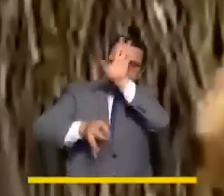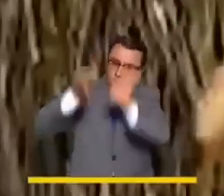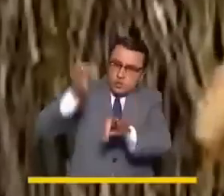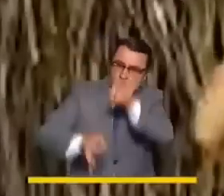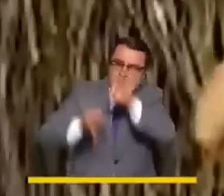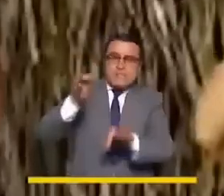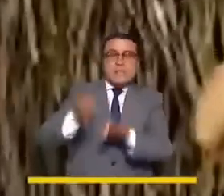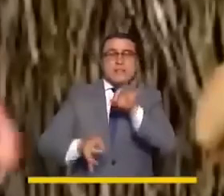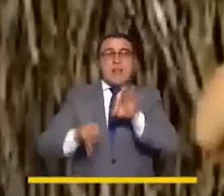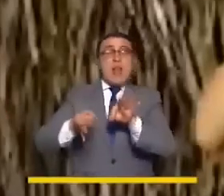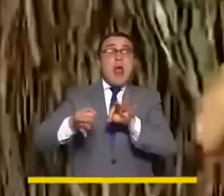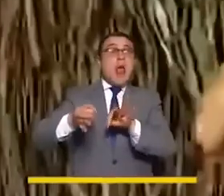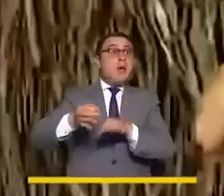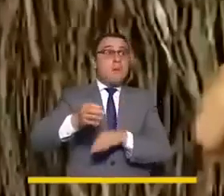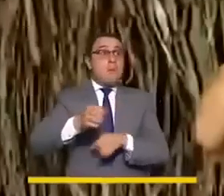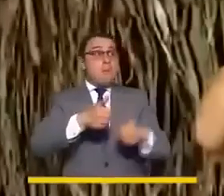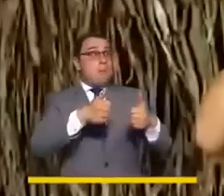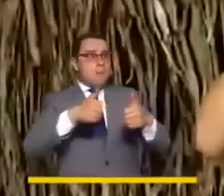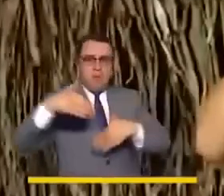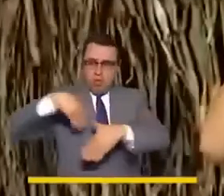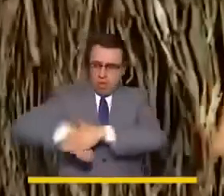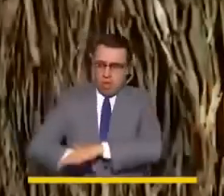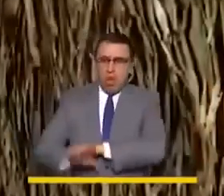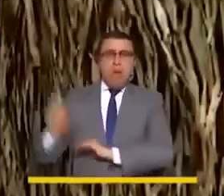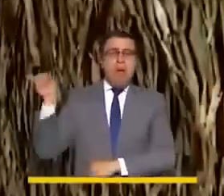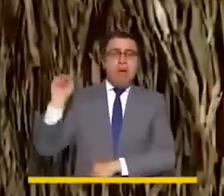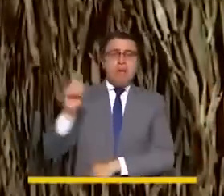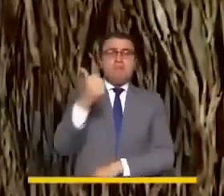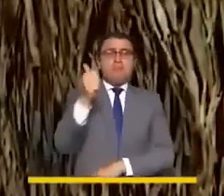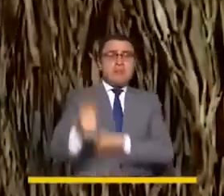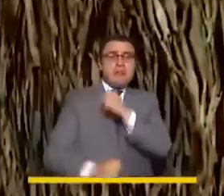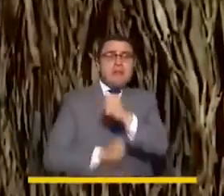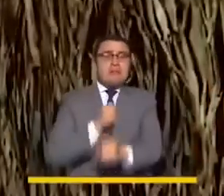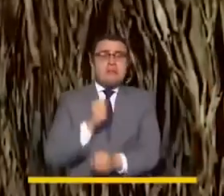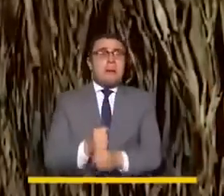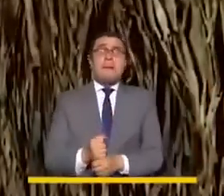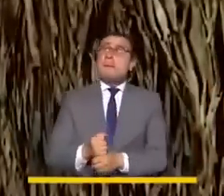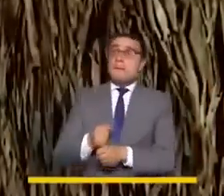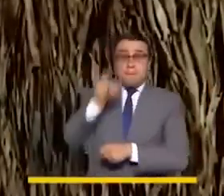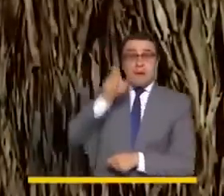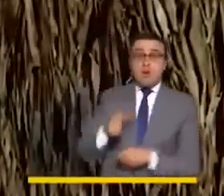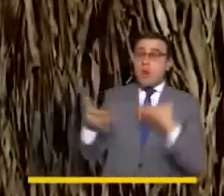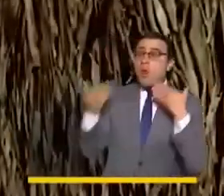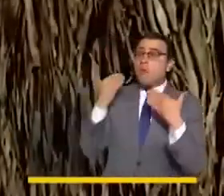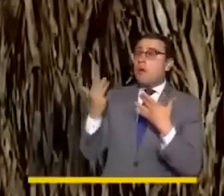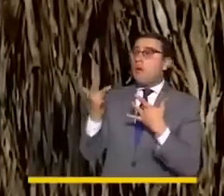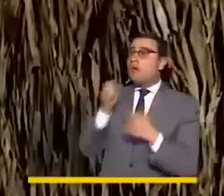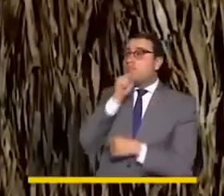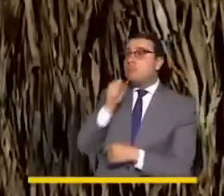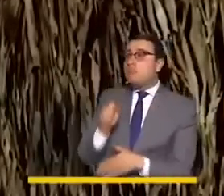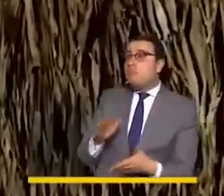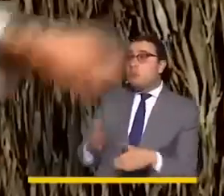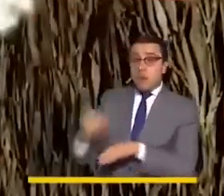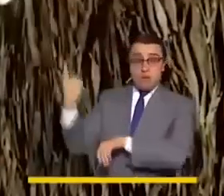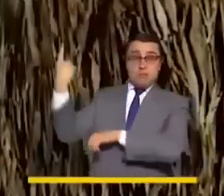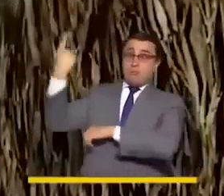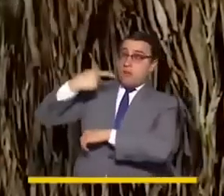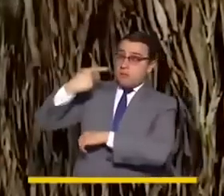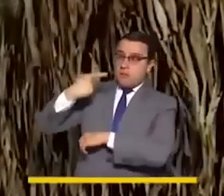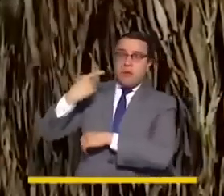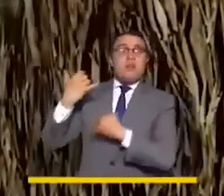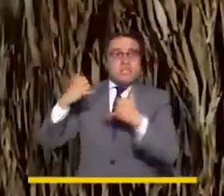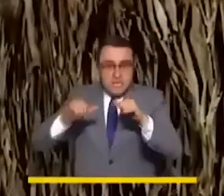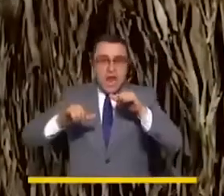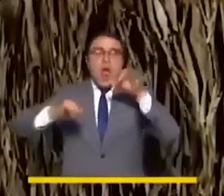judiciales duran guardadas una década y se muere el campesino y no llega la sentencia, que ya